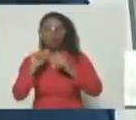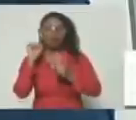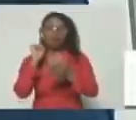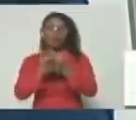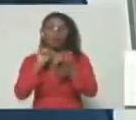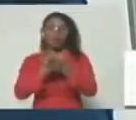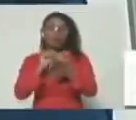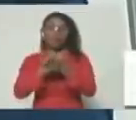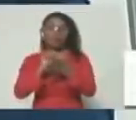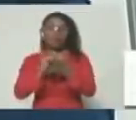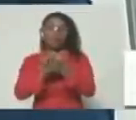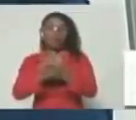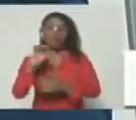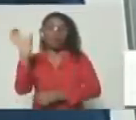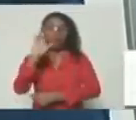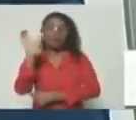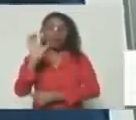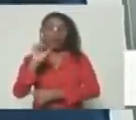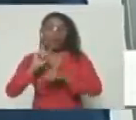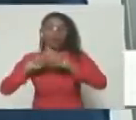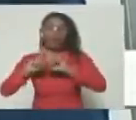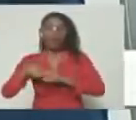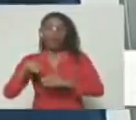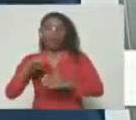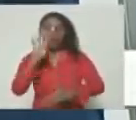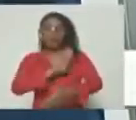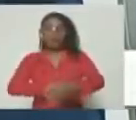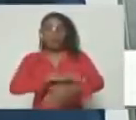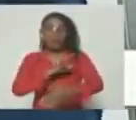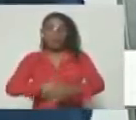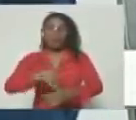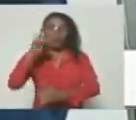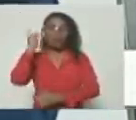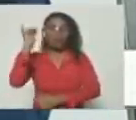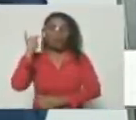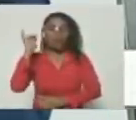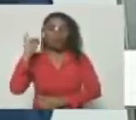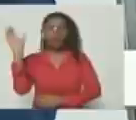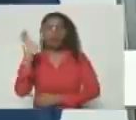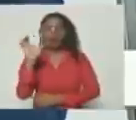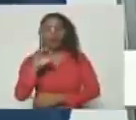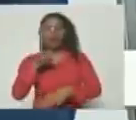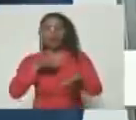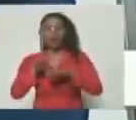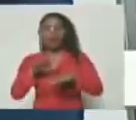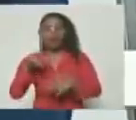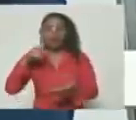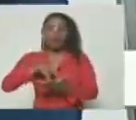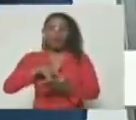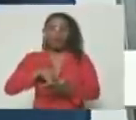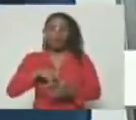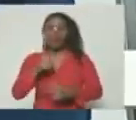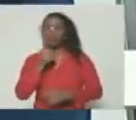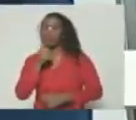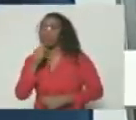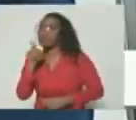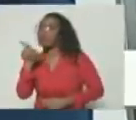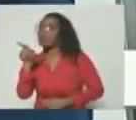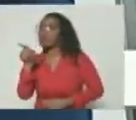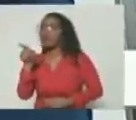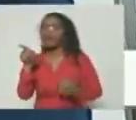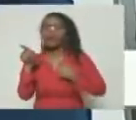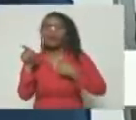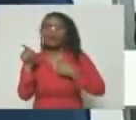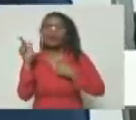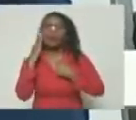puertas en Caracas, en Barcelona, en Yaracuy, en Cojedes, en Carabobo. Cuando digan, ¿quién es? Soy yo,